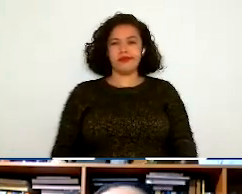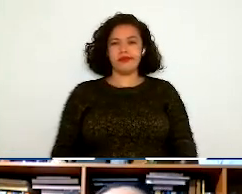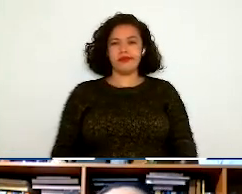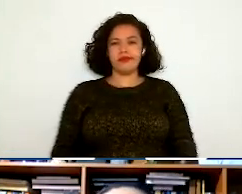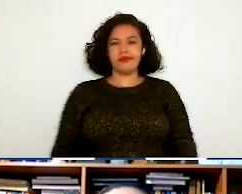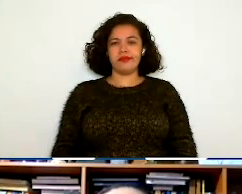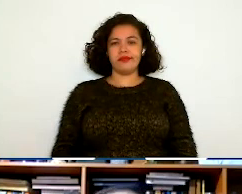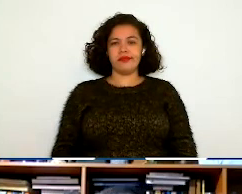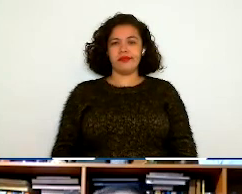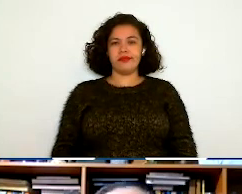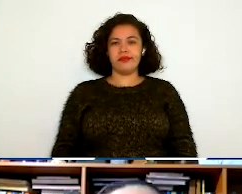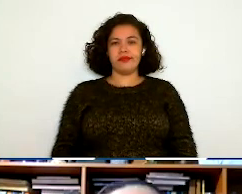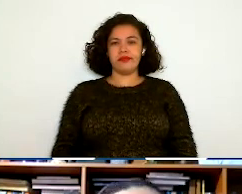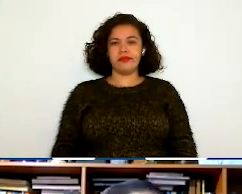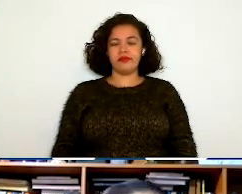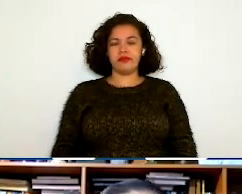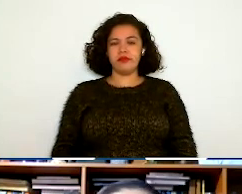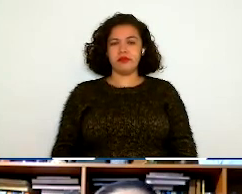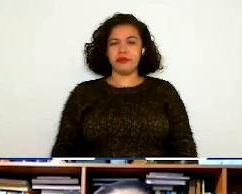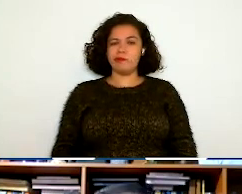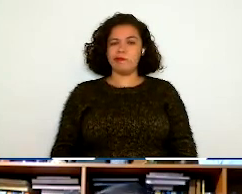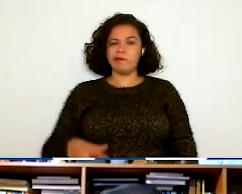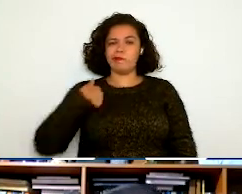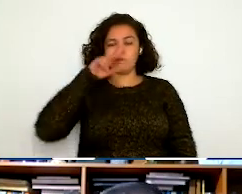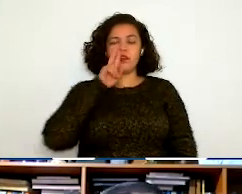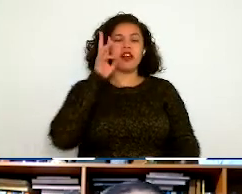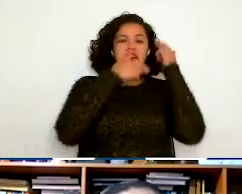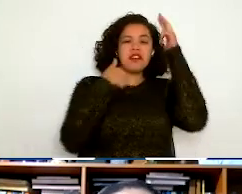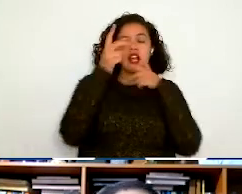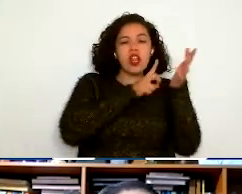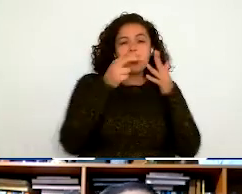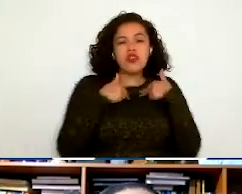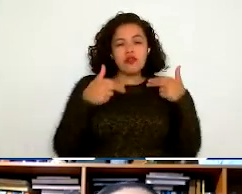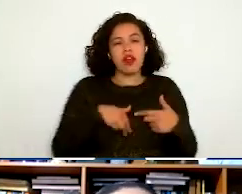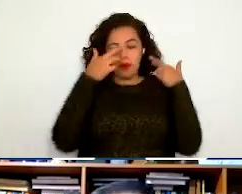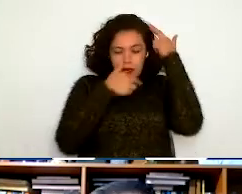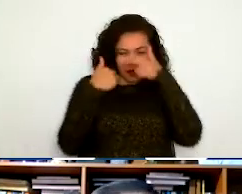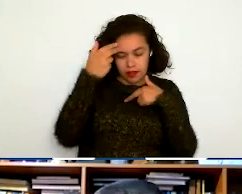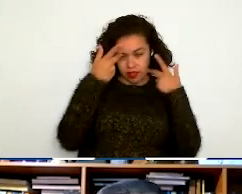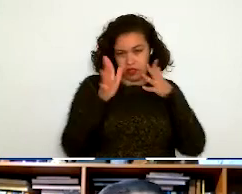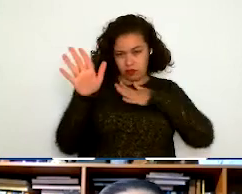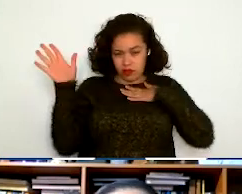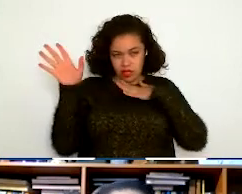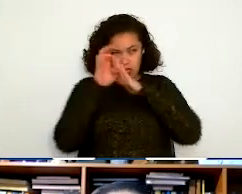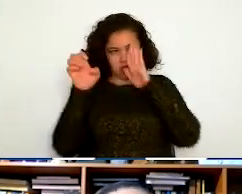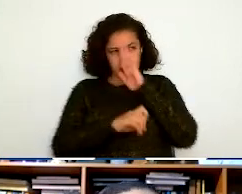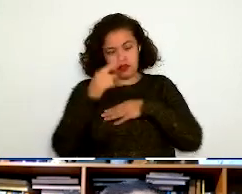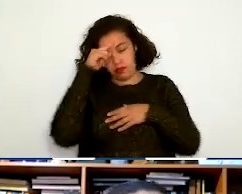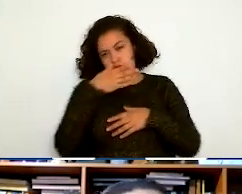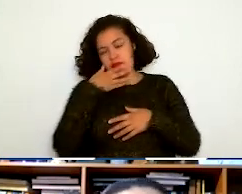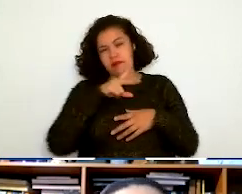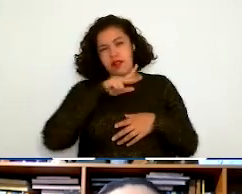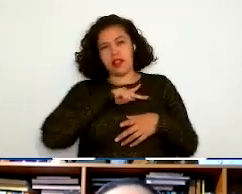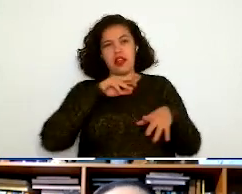viendo cómo vamos a ir ponderando los derechos también humanos, porque yo les decía, esto es un compromiso ético de hacer bien mi